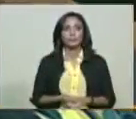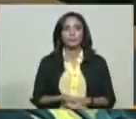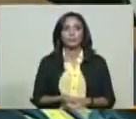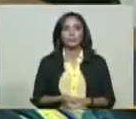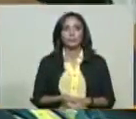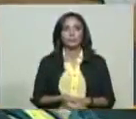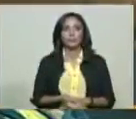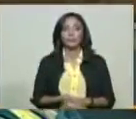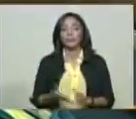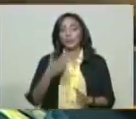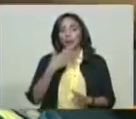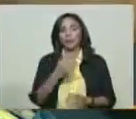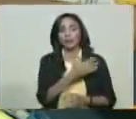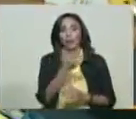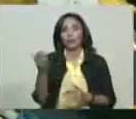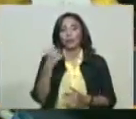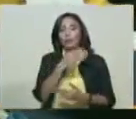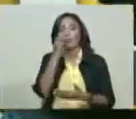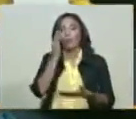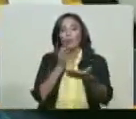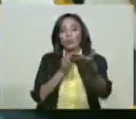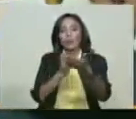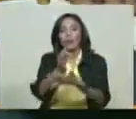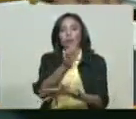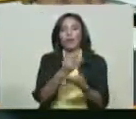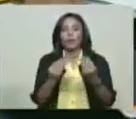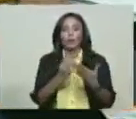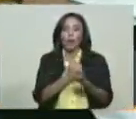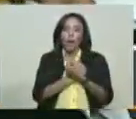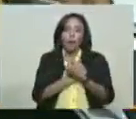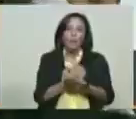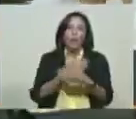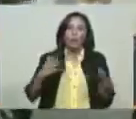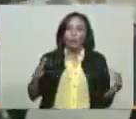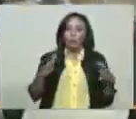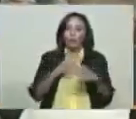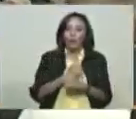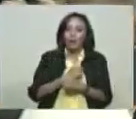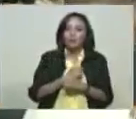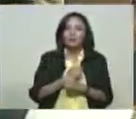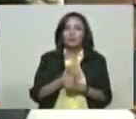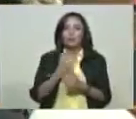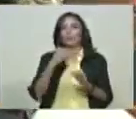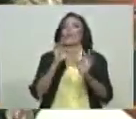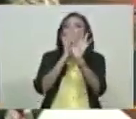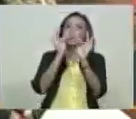con la lealtad absoluta amorosa apasionada